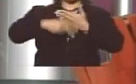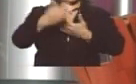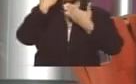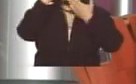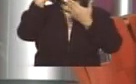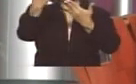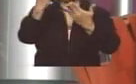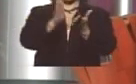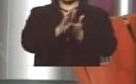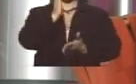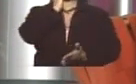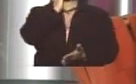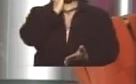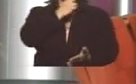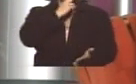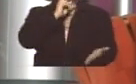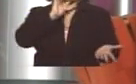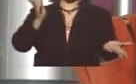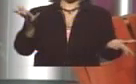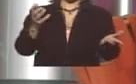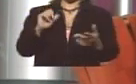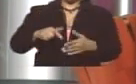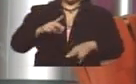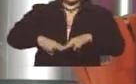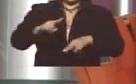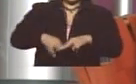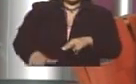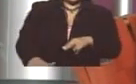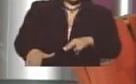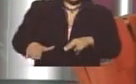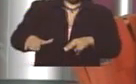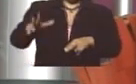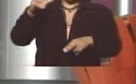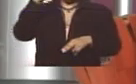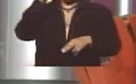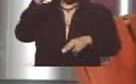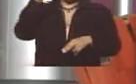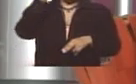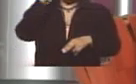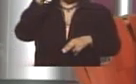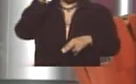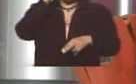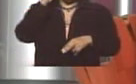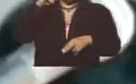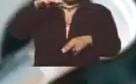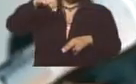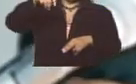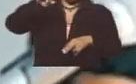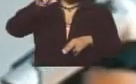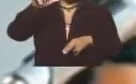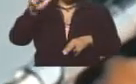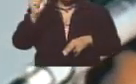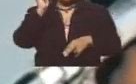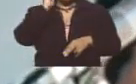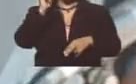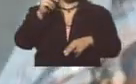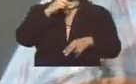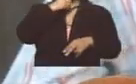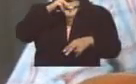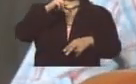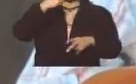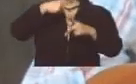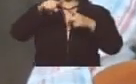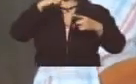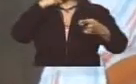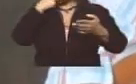este programa, Marieli, desde muy niña escuché siempre hablar a mi mamá de María Rodríguez, de